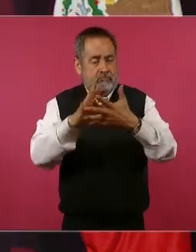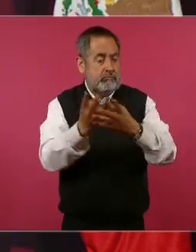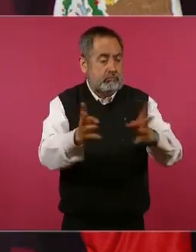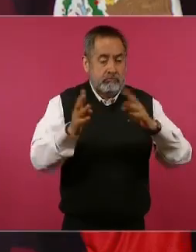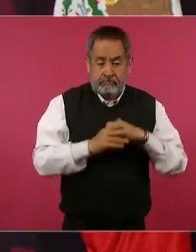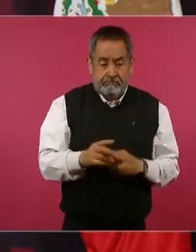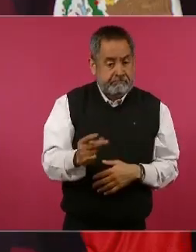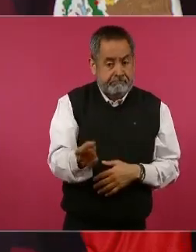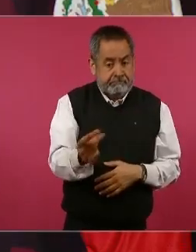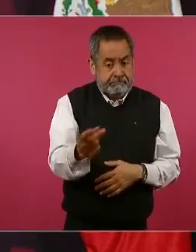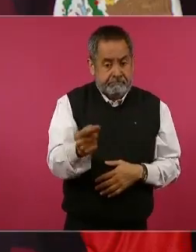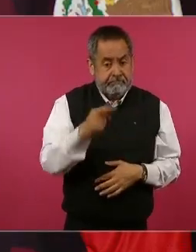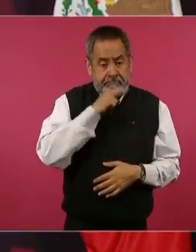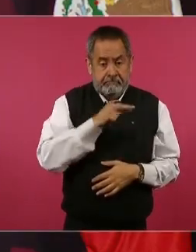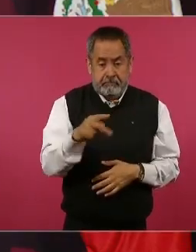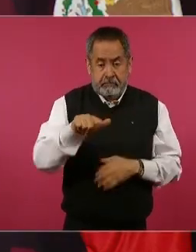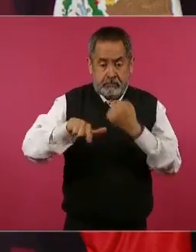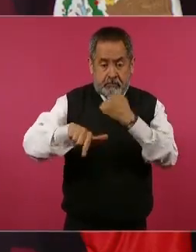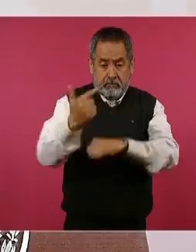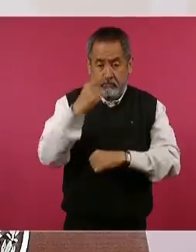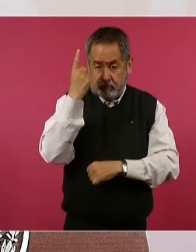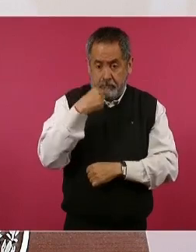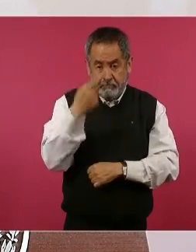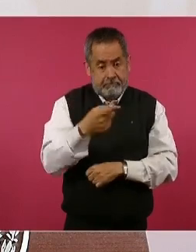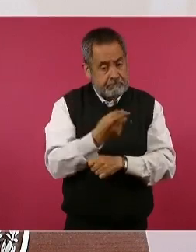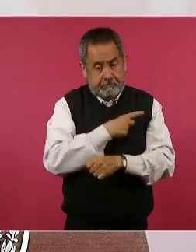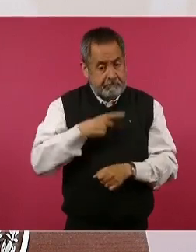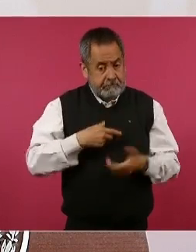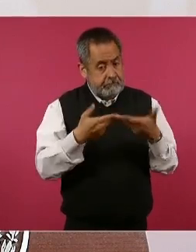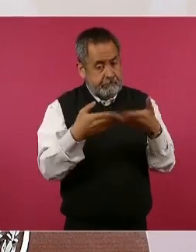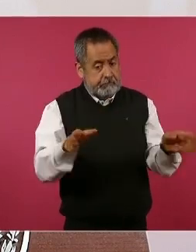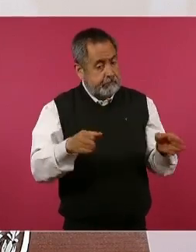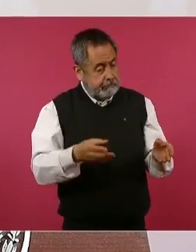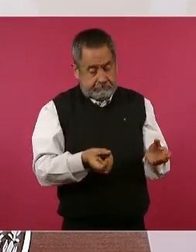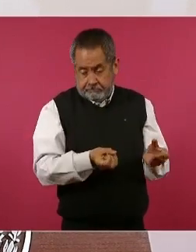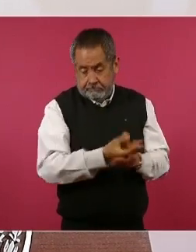tienes 12 horas para dejarlo en libertad.